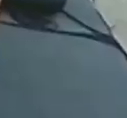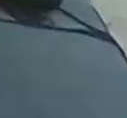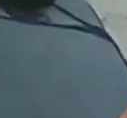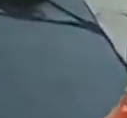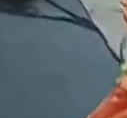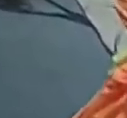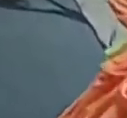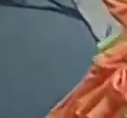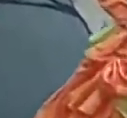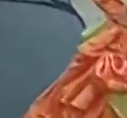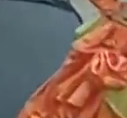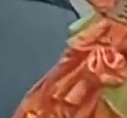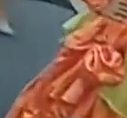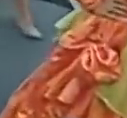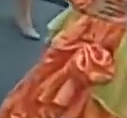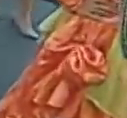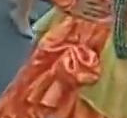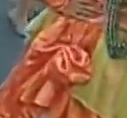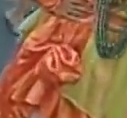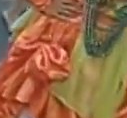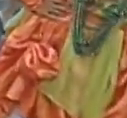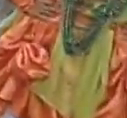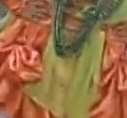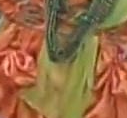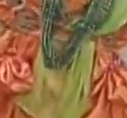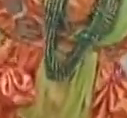felicidades domingo, 7 de febrero,